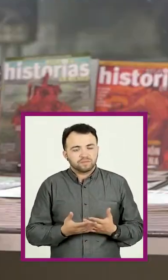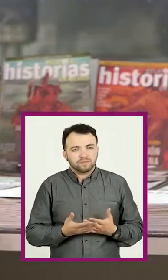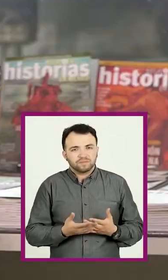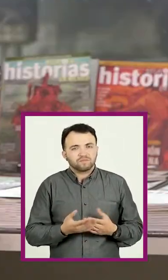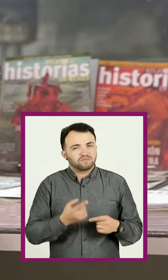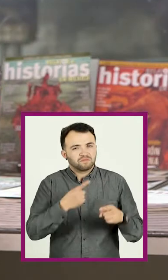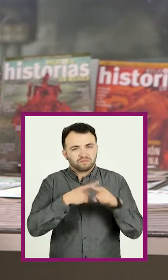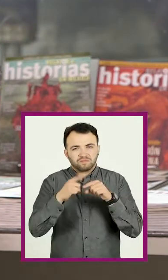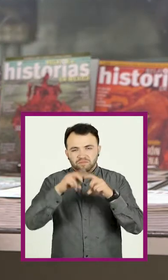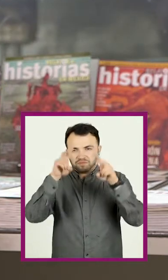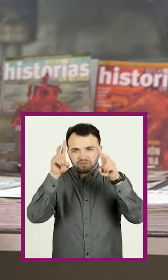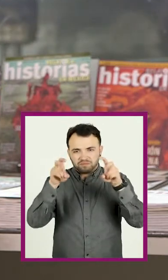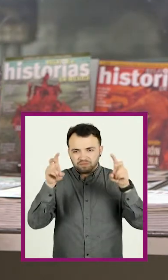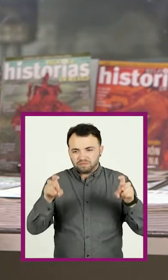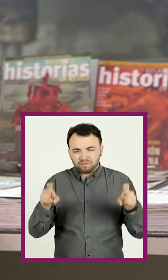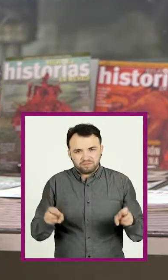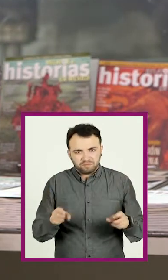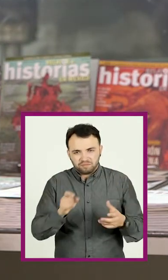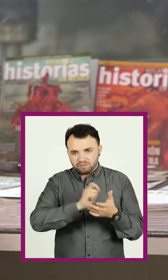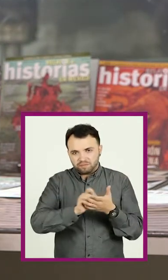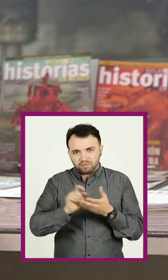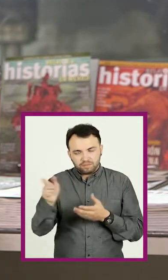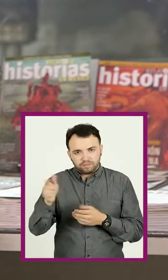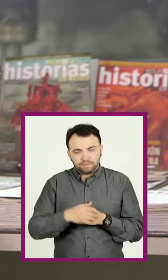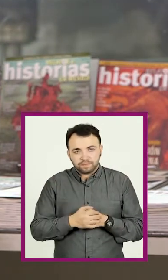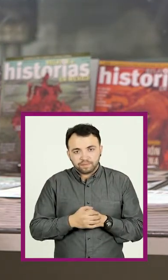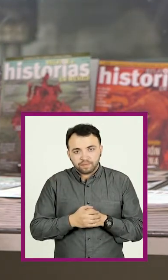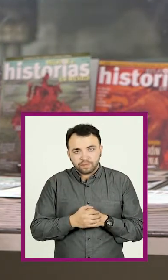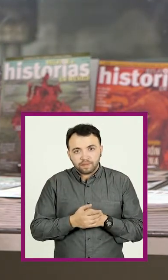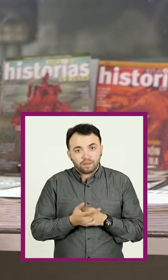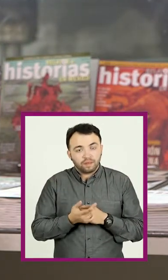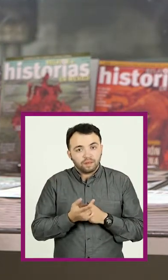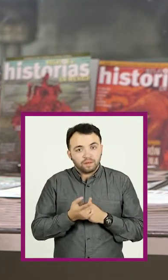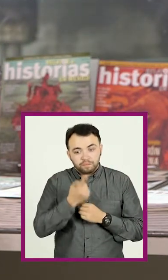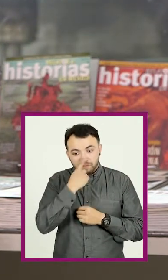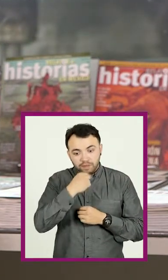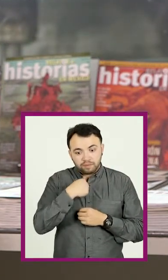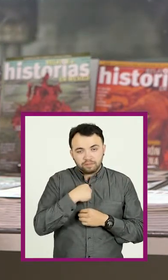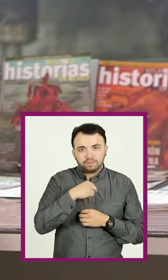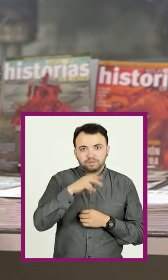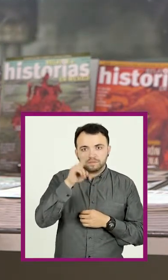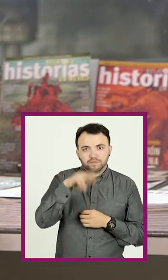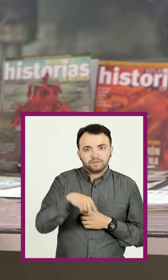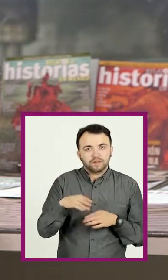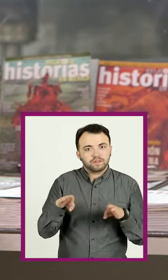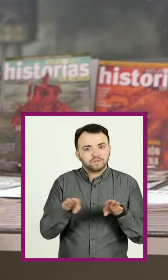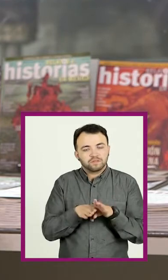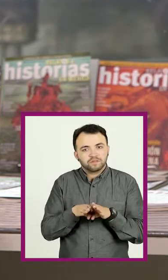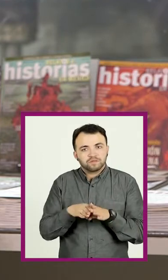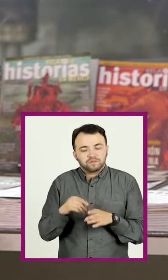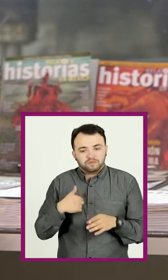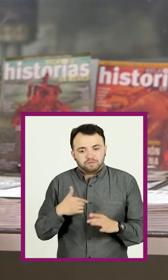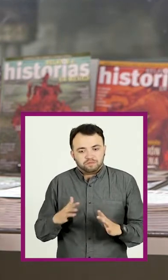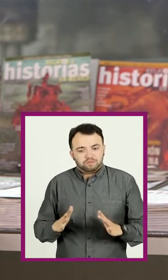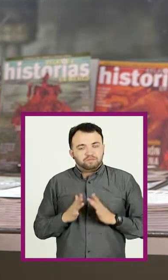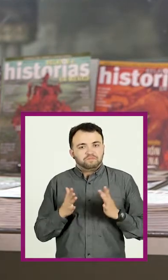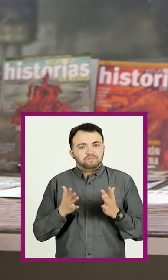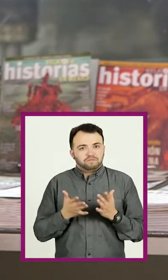o no? Ecce homo también. Sí. Entonces, para mí también es un enigma, o sea, ¿por qué